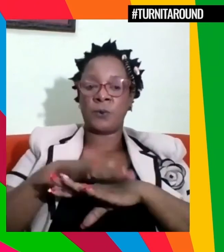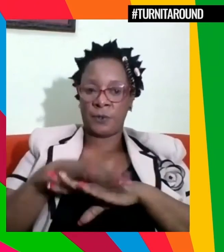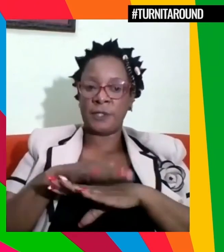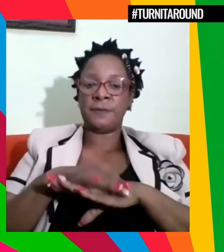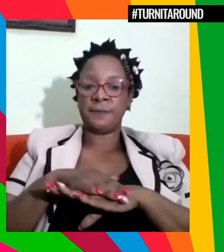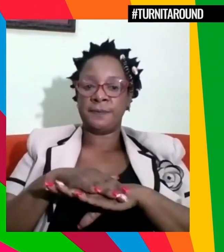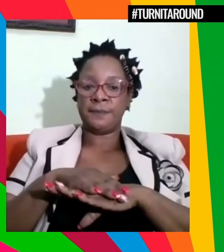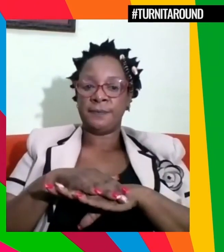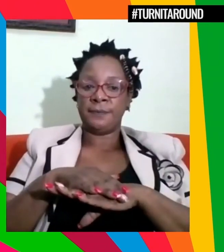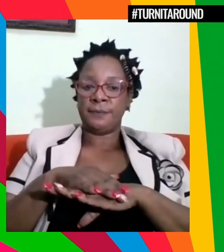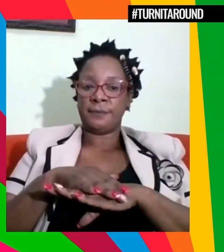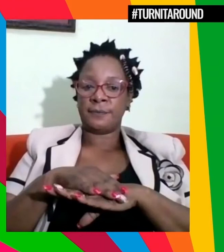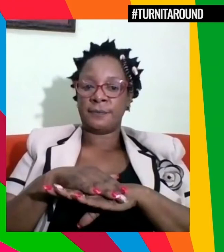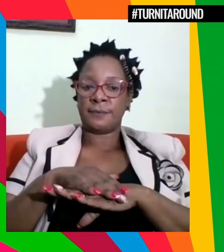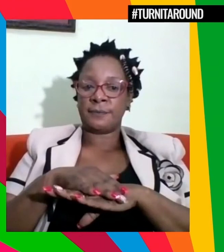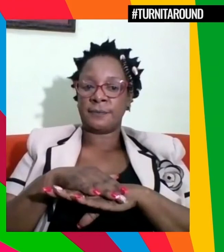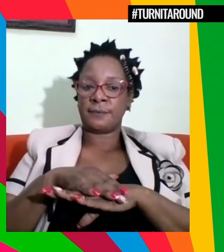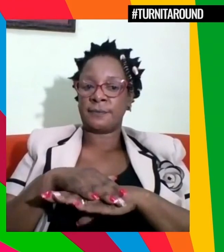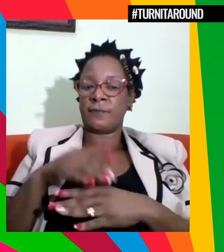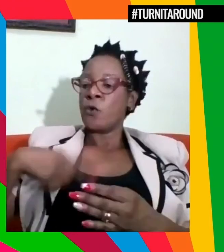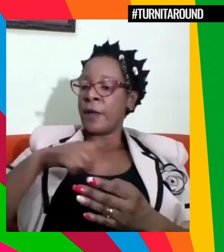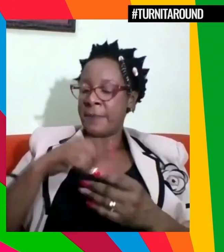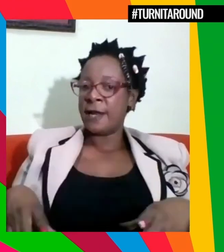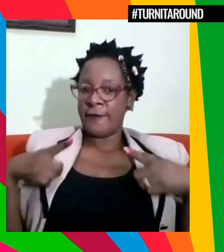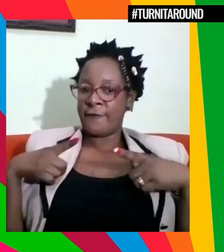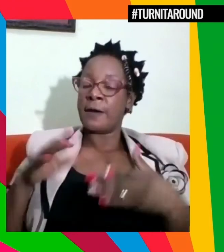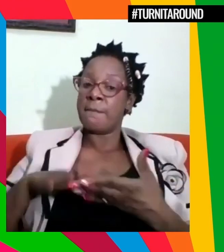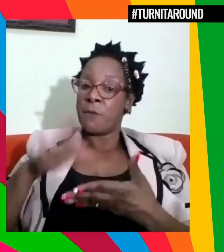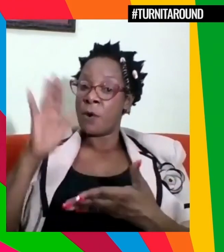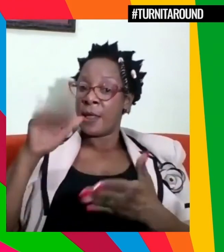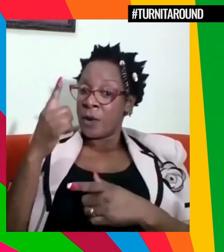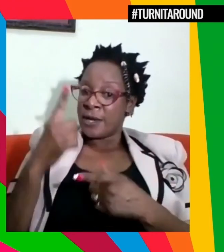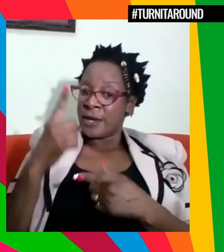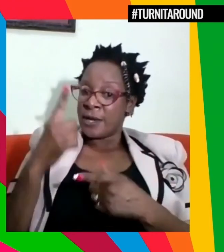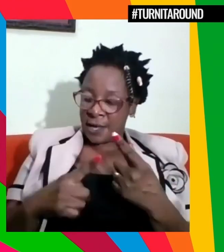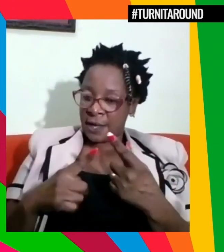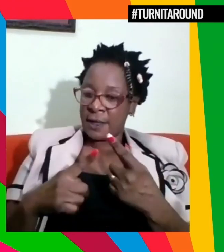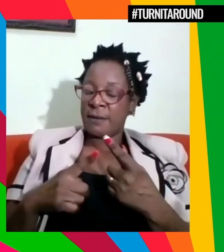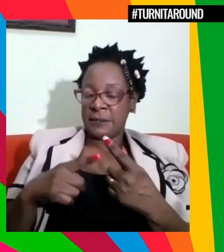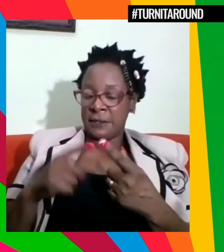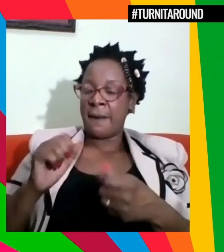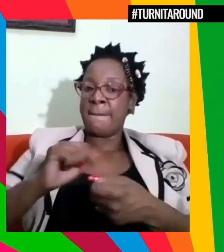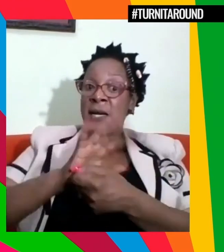Ya sabes que desde hace más de un año hemos vivido una situación muy difícil debido a la pandemia.